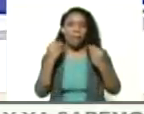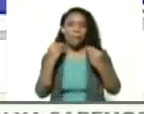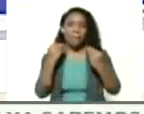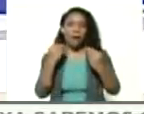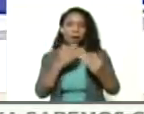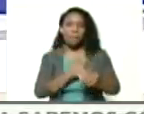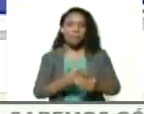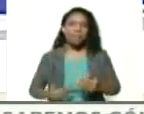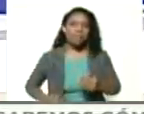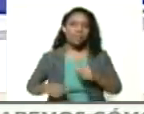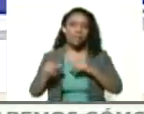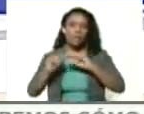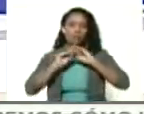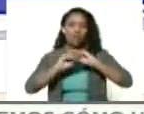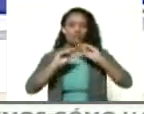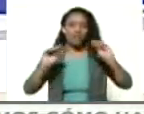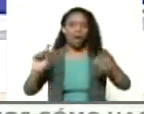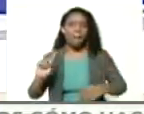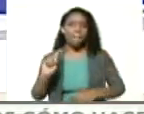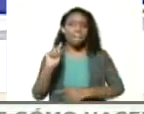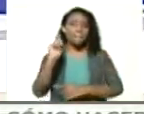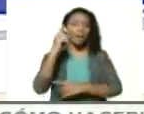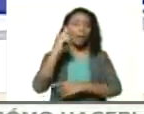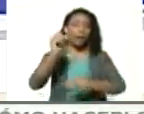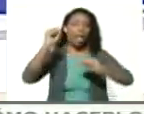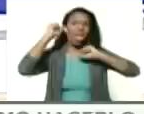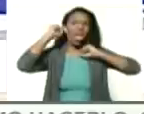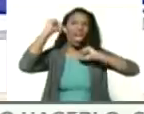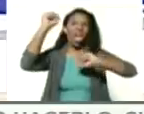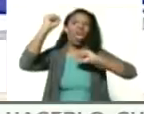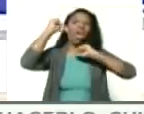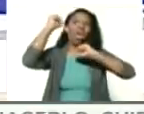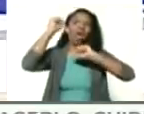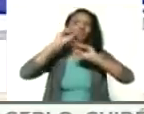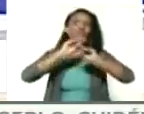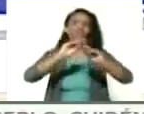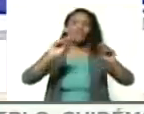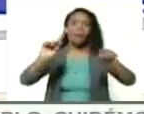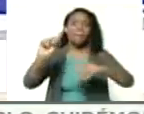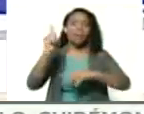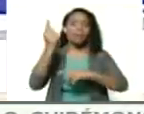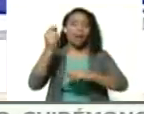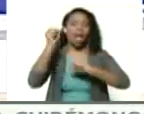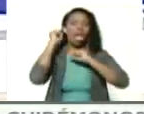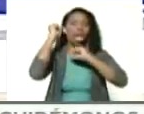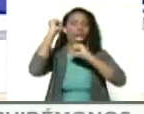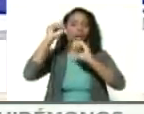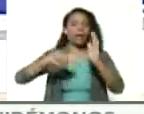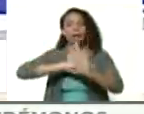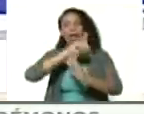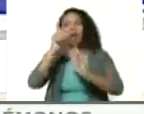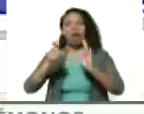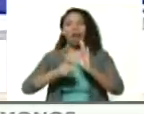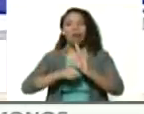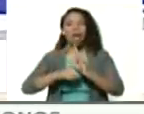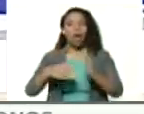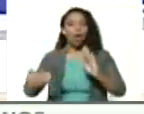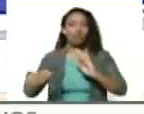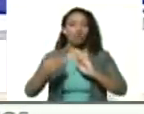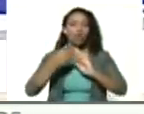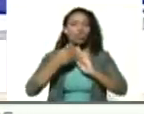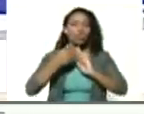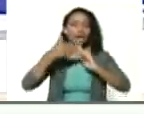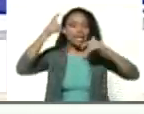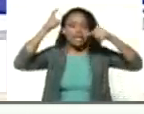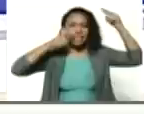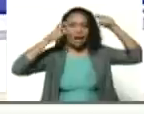y convocaron al primer paro, a la primera huelga general contra